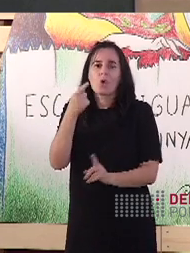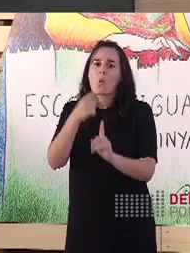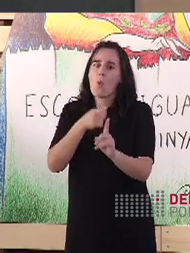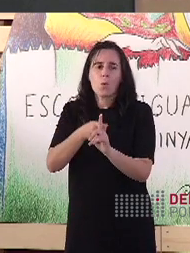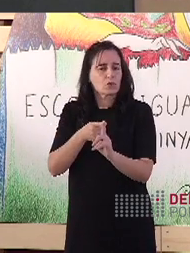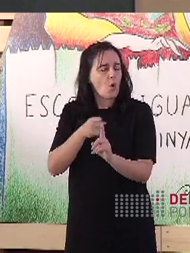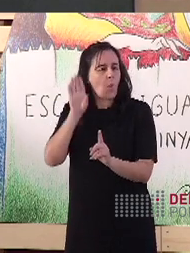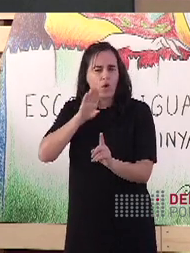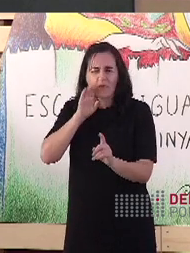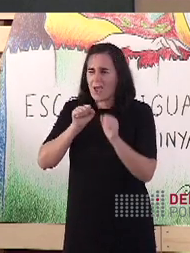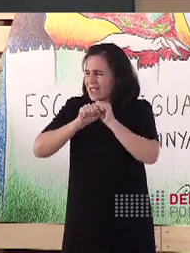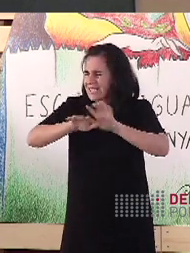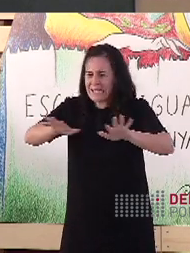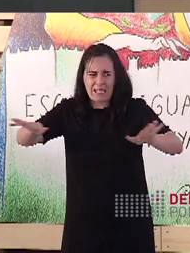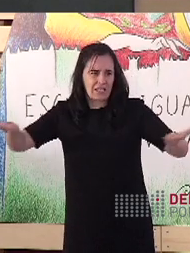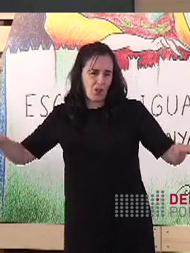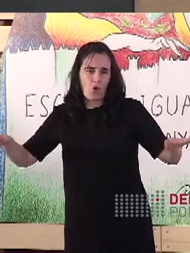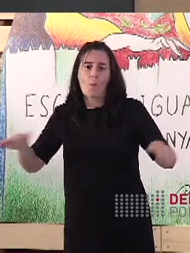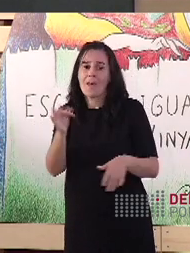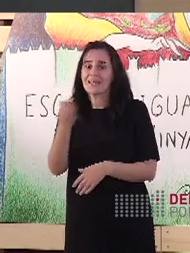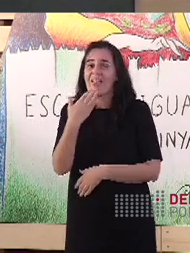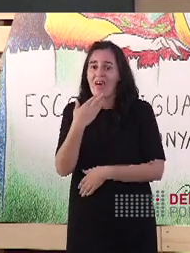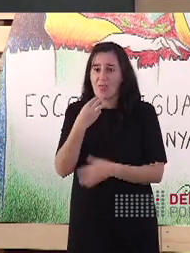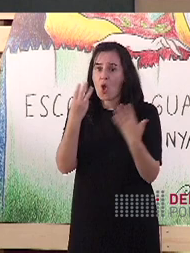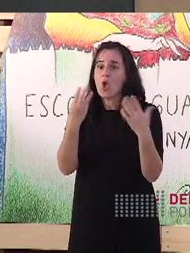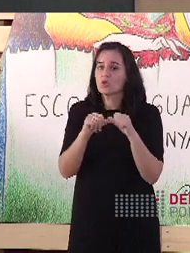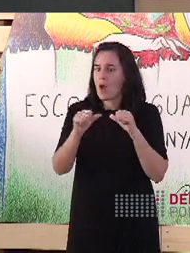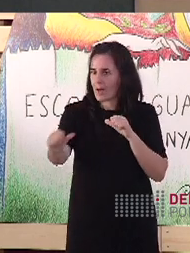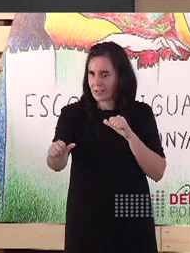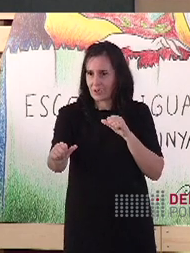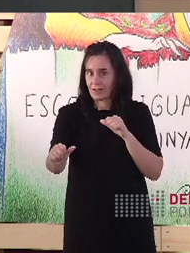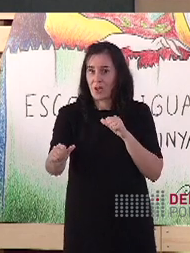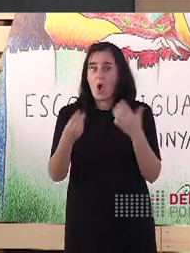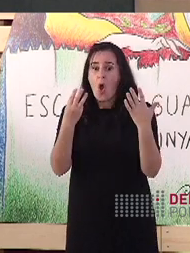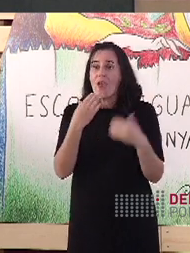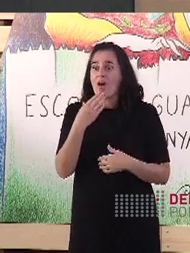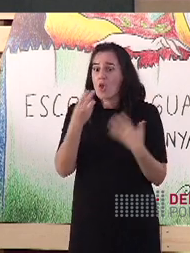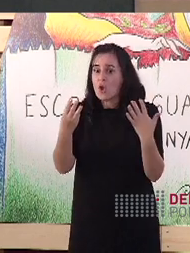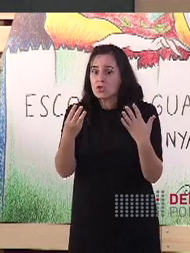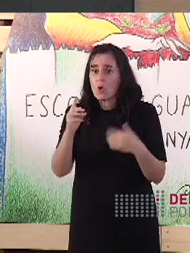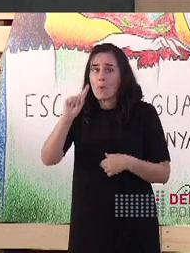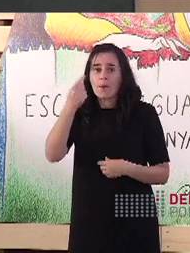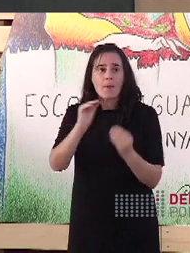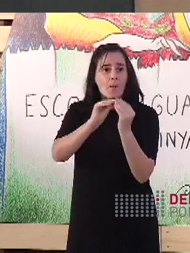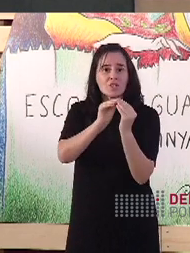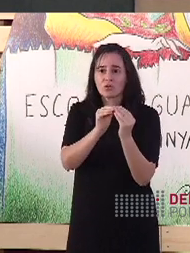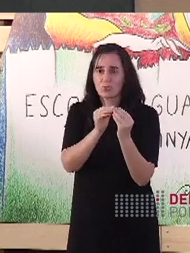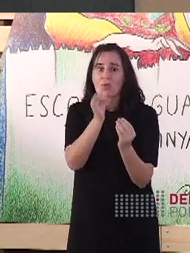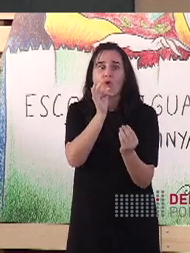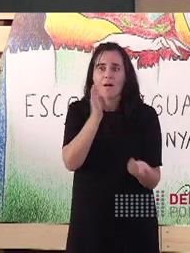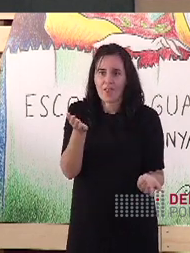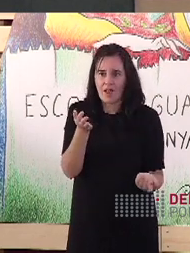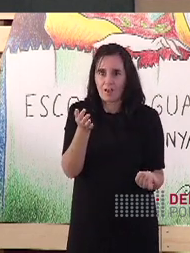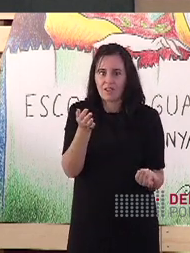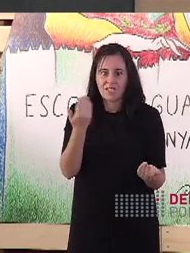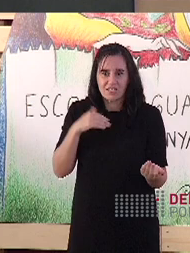de la pornografía, las edades tan tempranas. A los 8 años no se ha dado ni el primer beso un niño y una niña y están viendo imágenes de violencia,